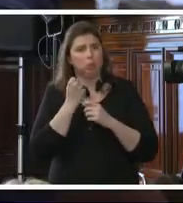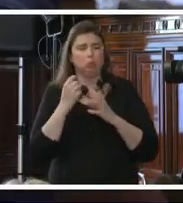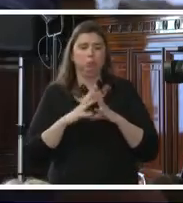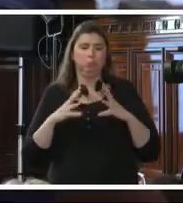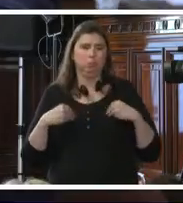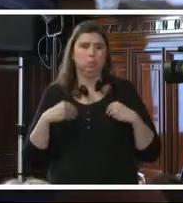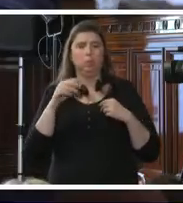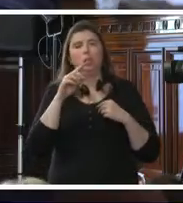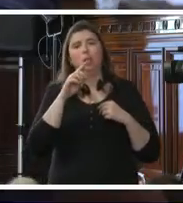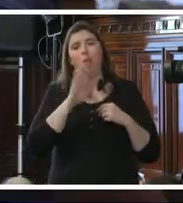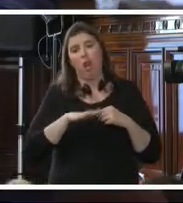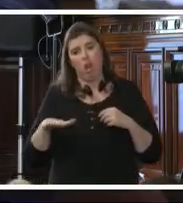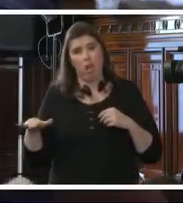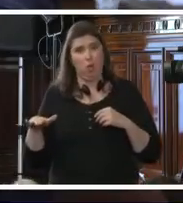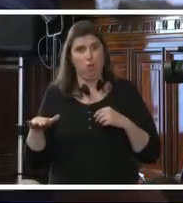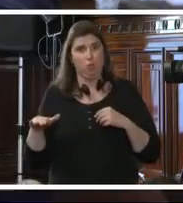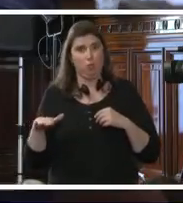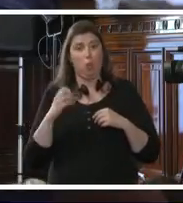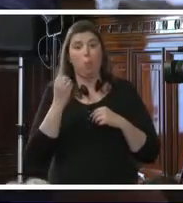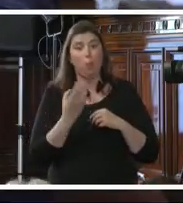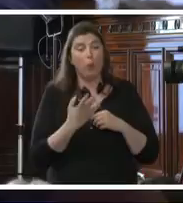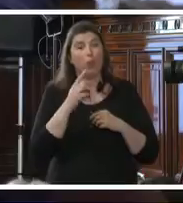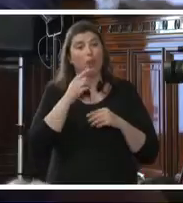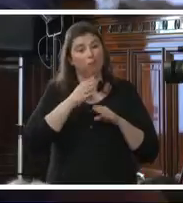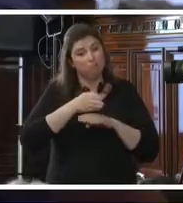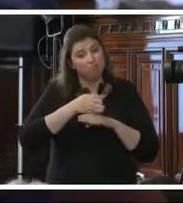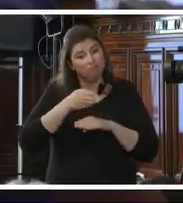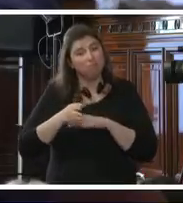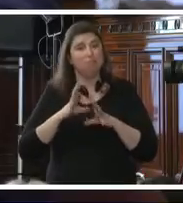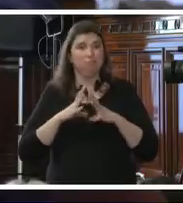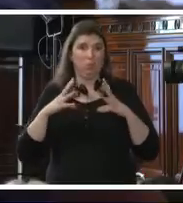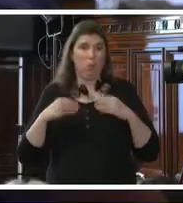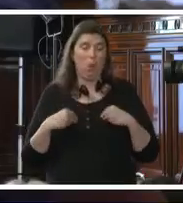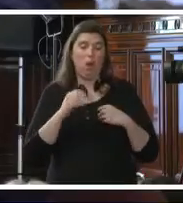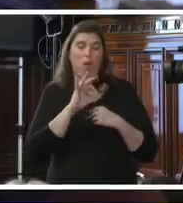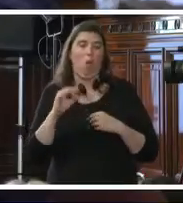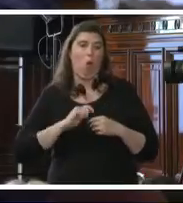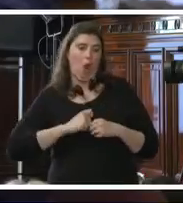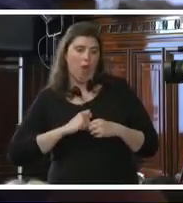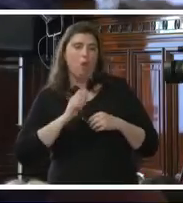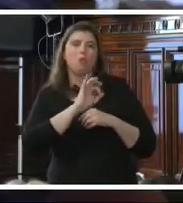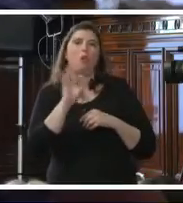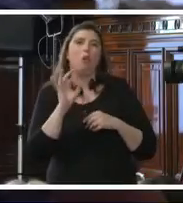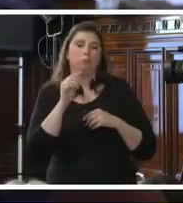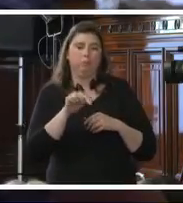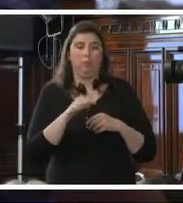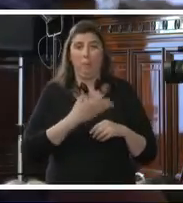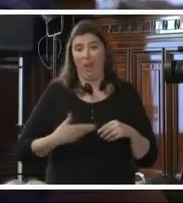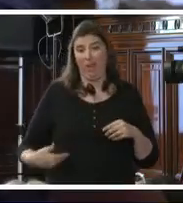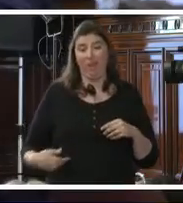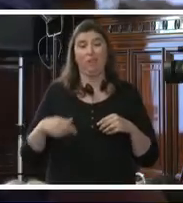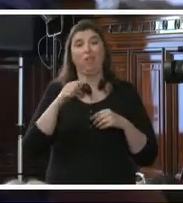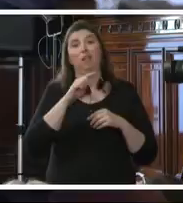inmediata de los niños, porque a través de las escuelas, de los colegios, de los profesores, de las psicólogas, se han detectado